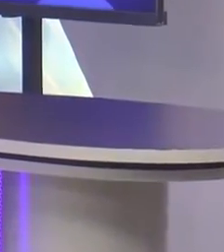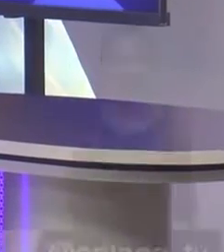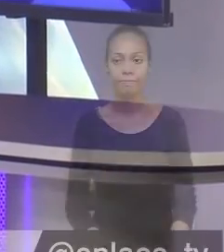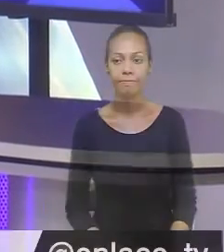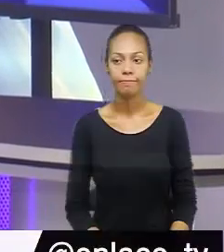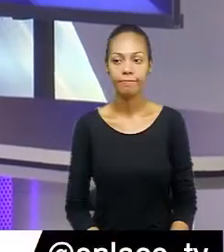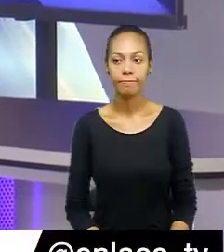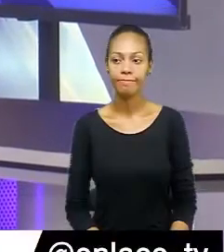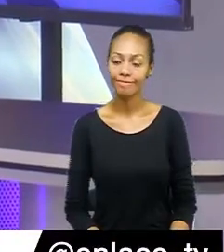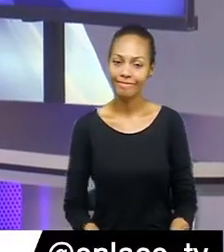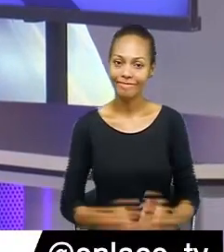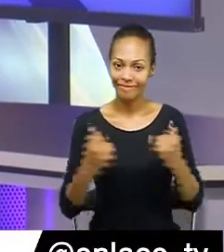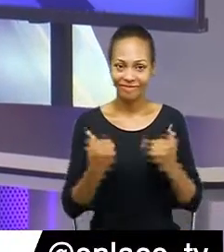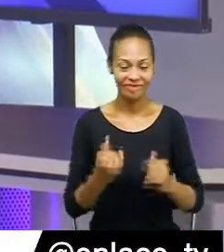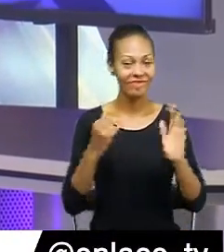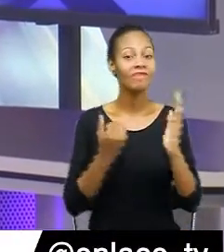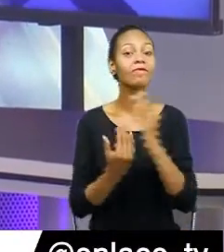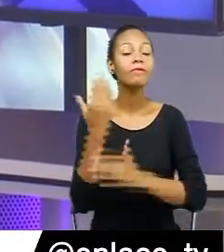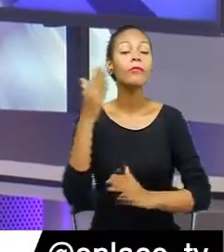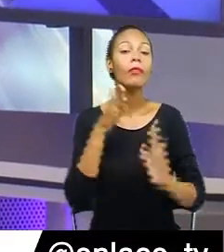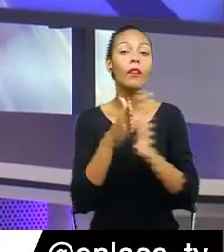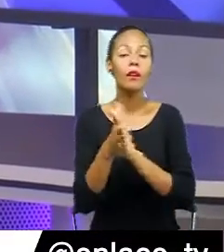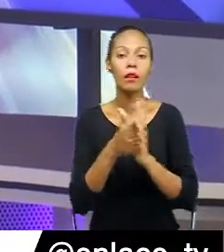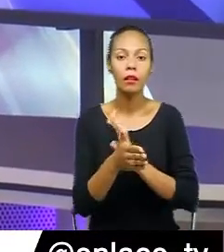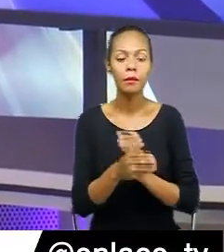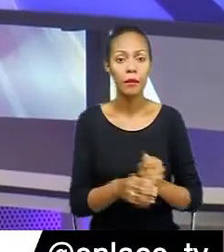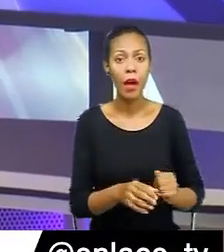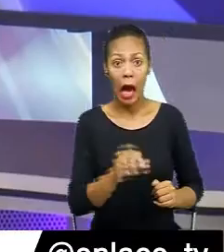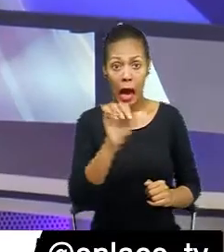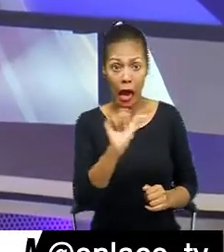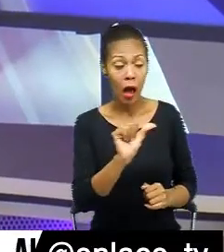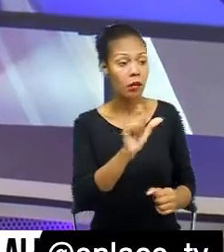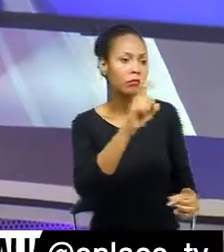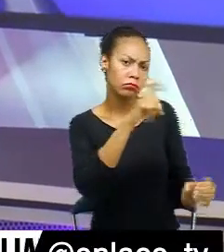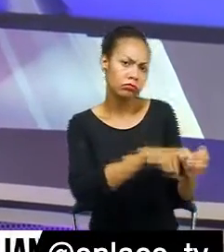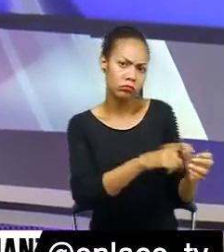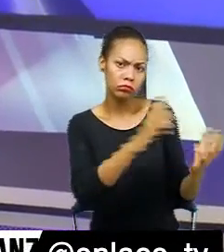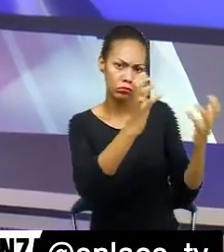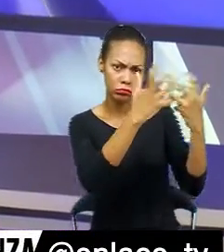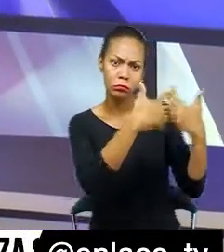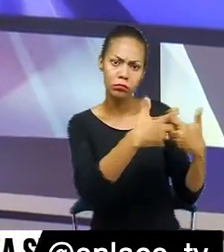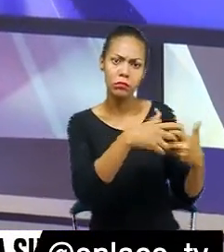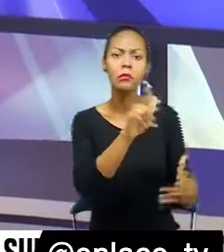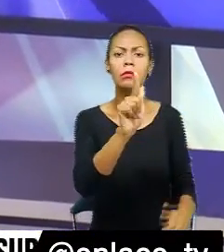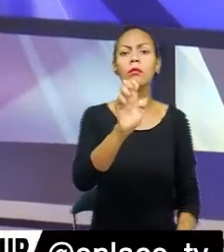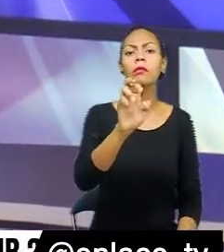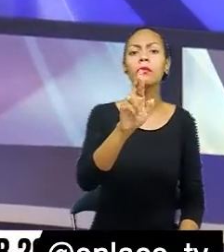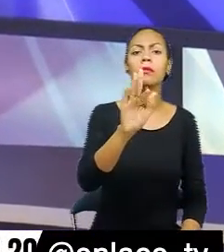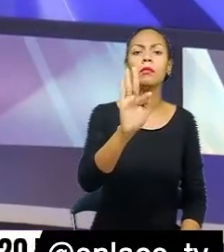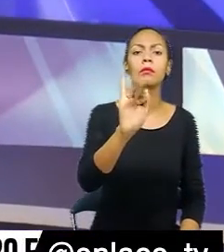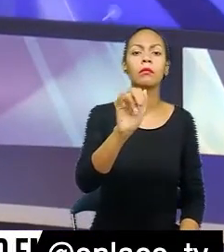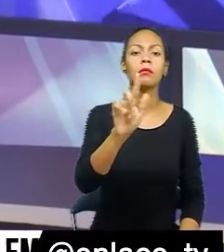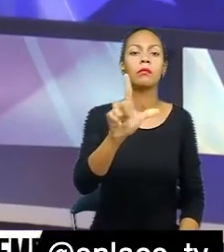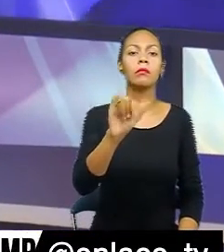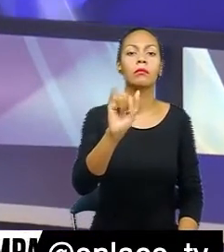Iniciamos con el desarrollo de nuestra información. Una empleada de Fertilizantes Colombianos denuncia un presunto caso,